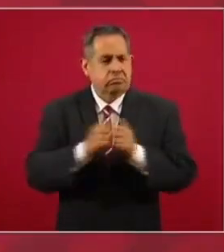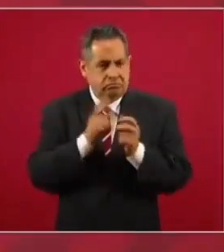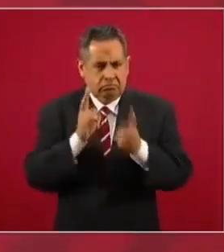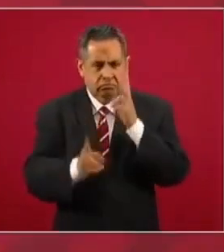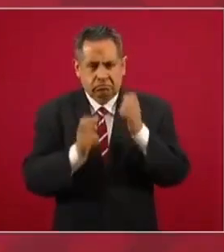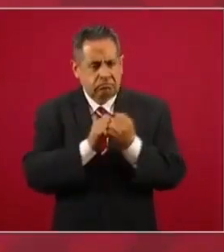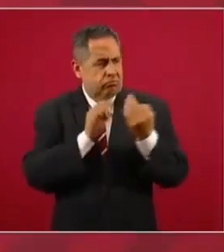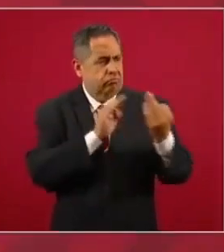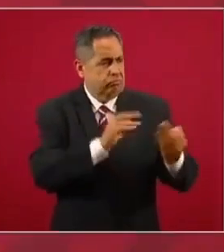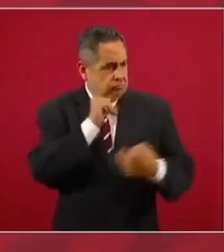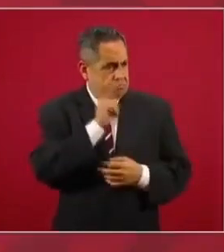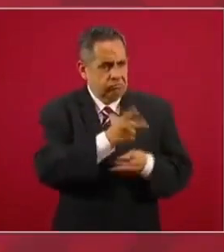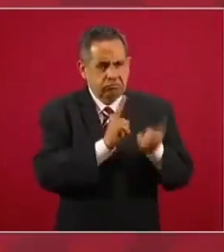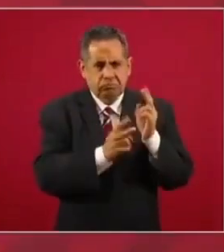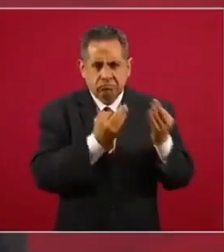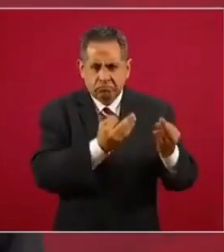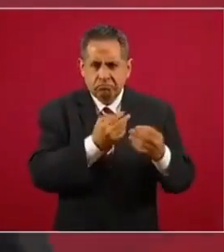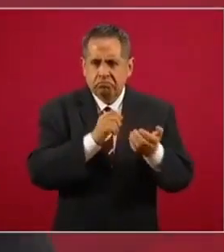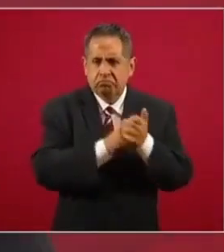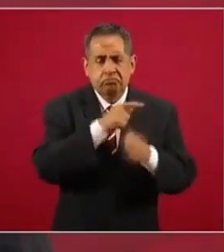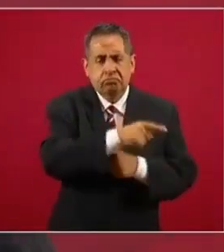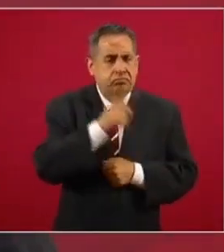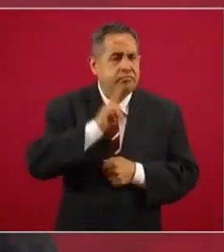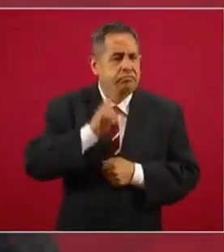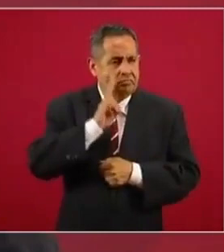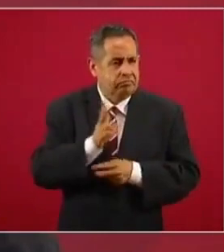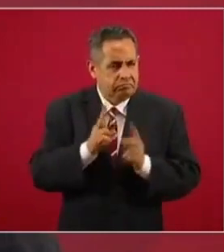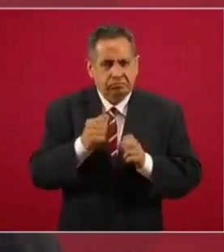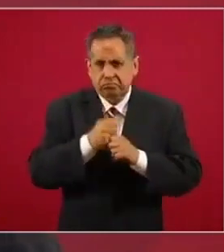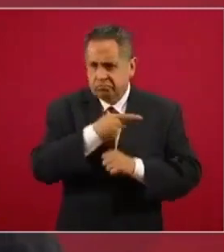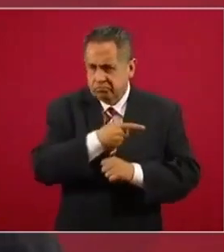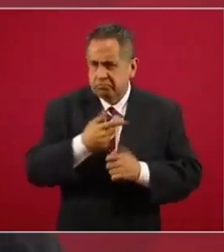ella? ¿Por qué no dialogan con ella?